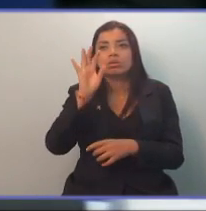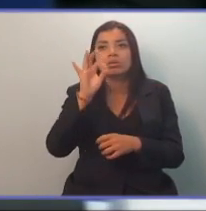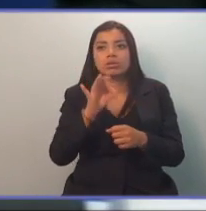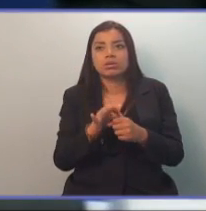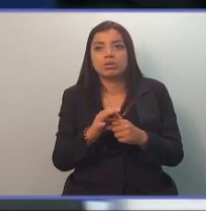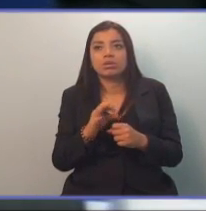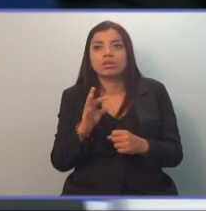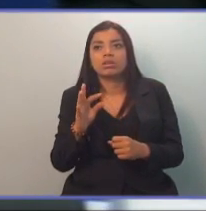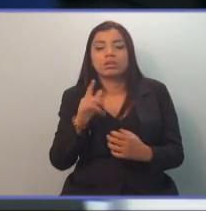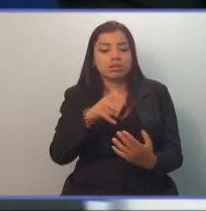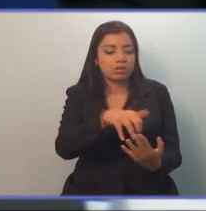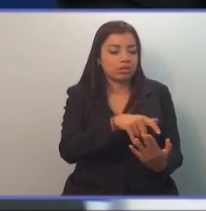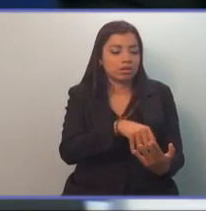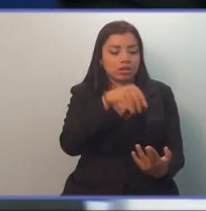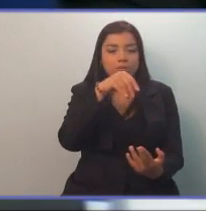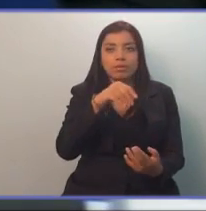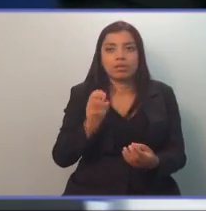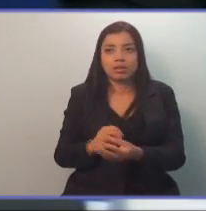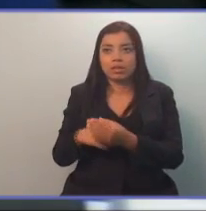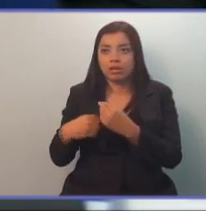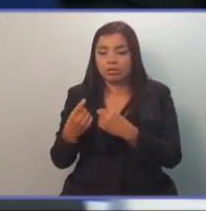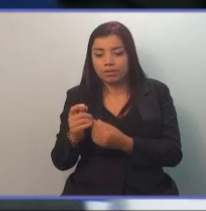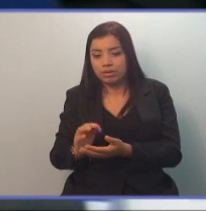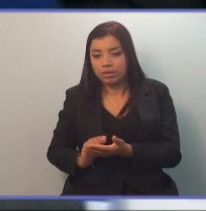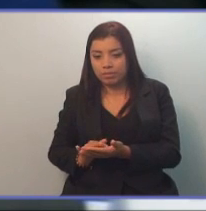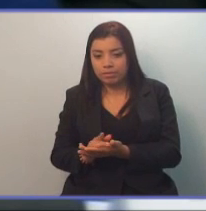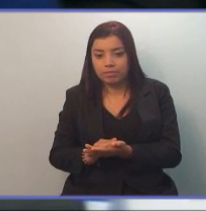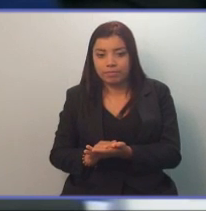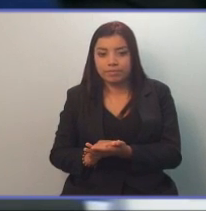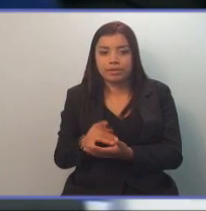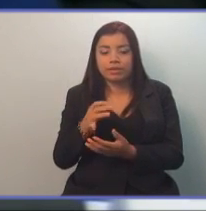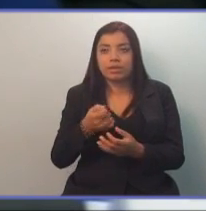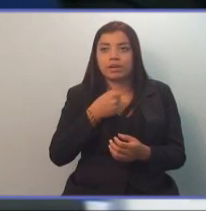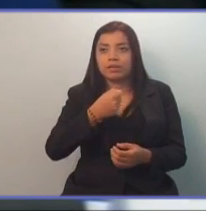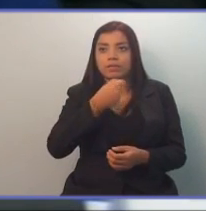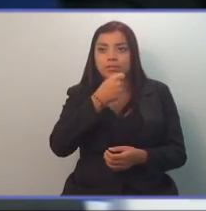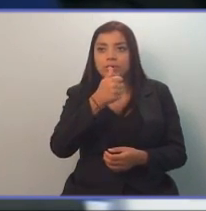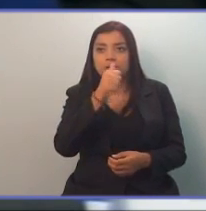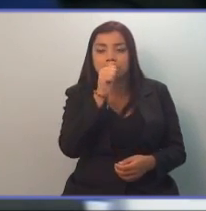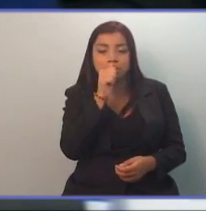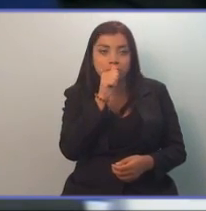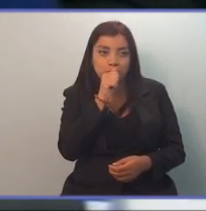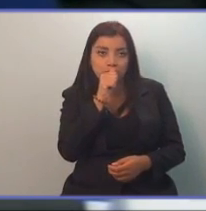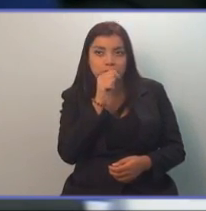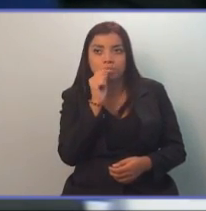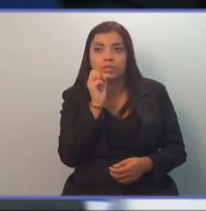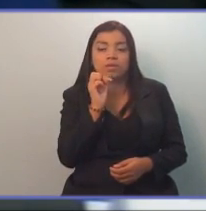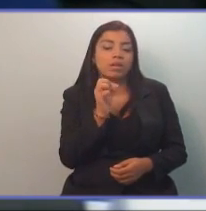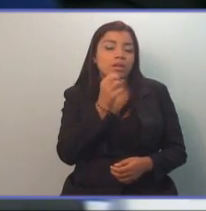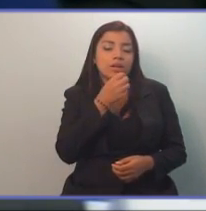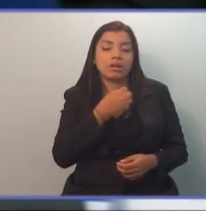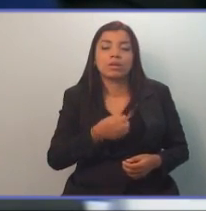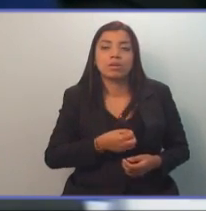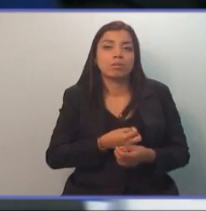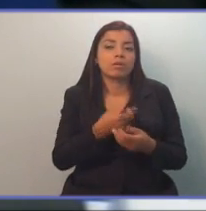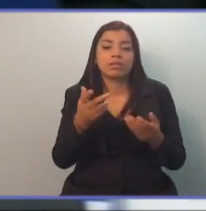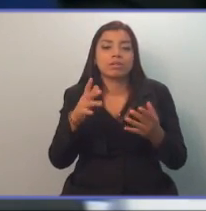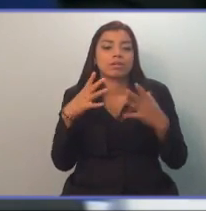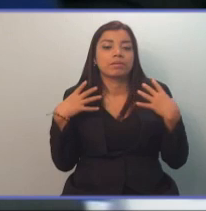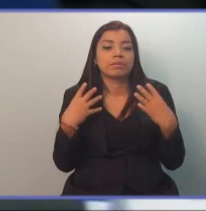los expedientes de probidad sean información reservada y no puedan darse a conocer a la sociedad